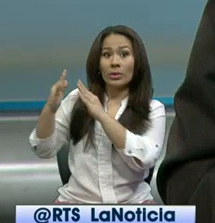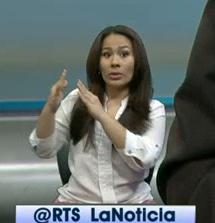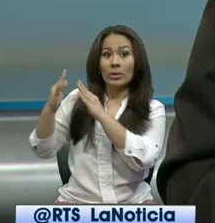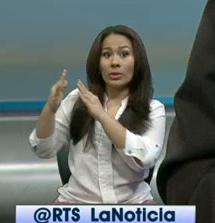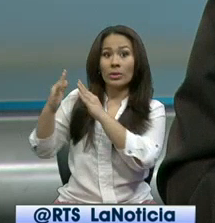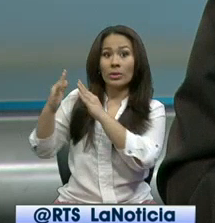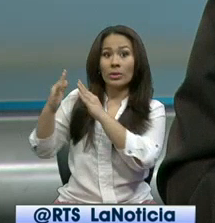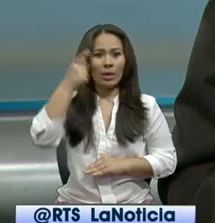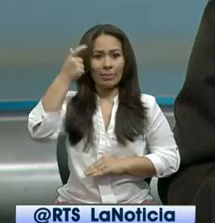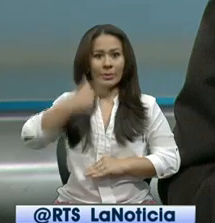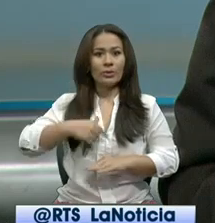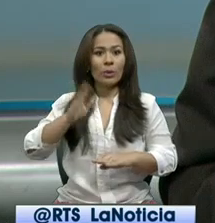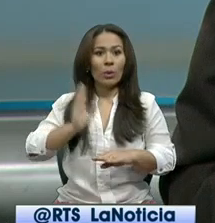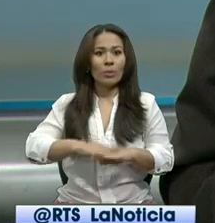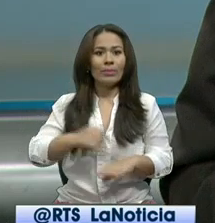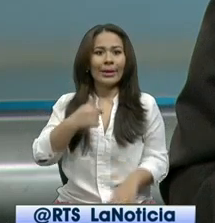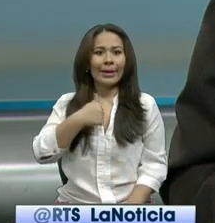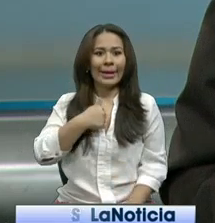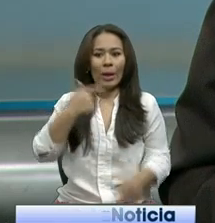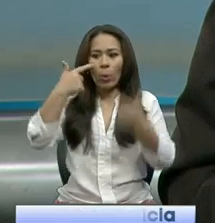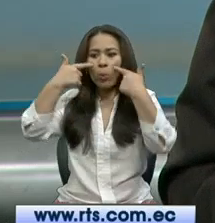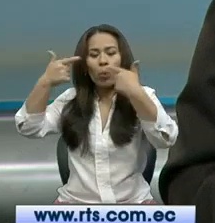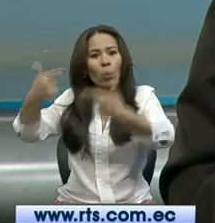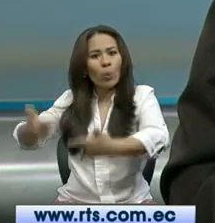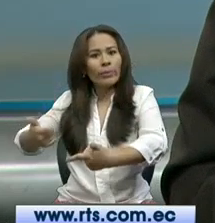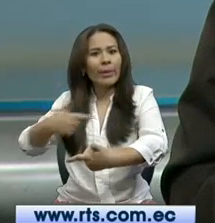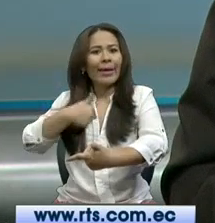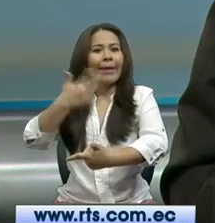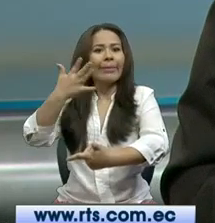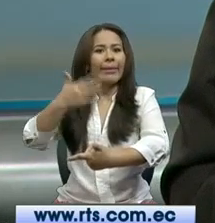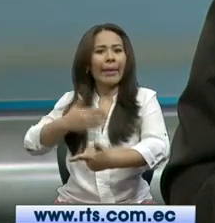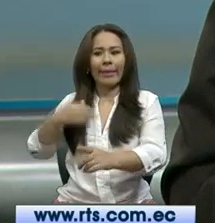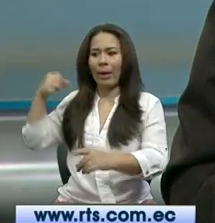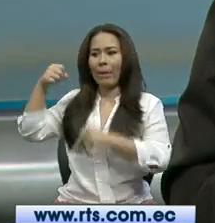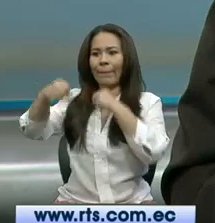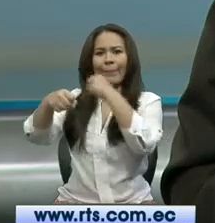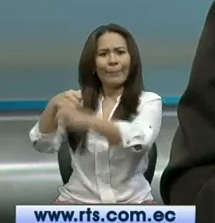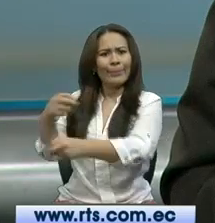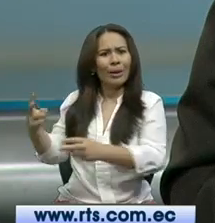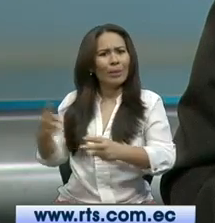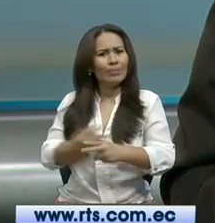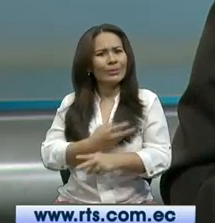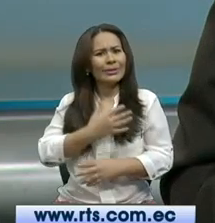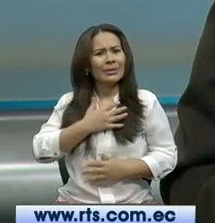presunto agresor era quien debía cuidarla durante el día. Qué cuidado, ¿no?